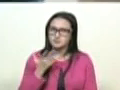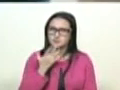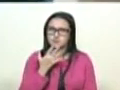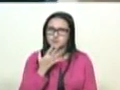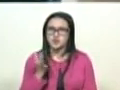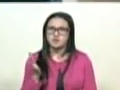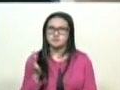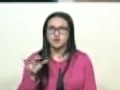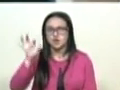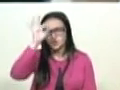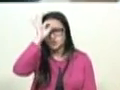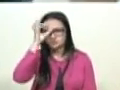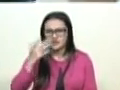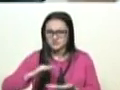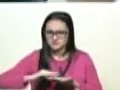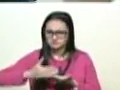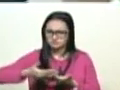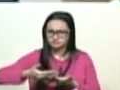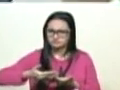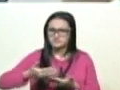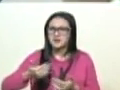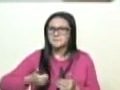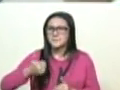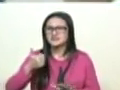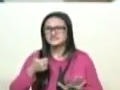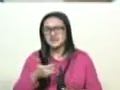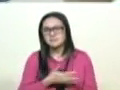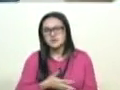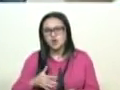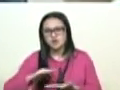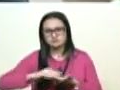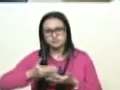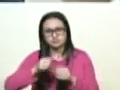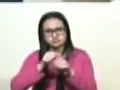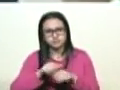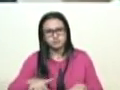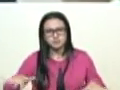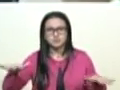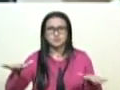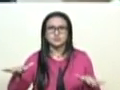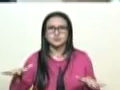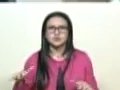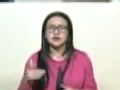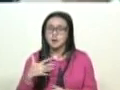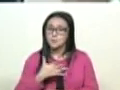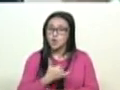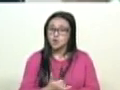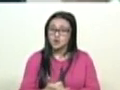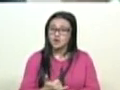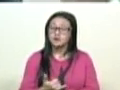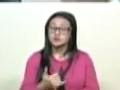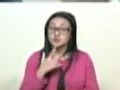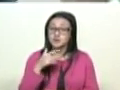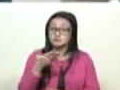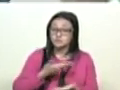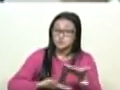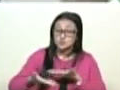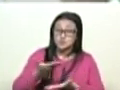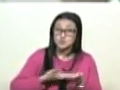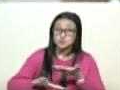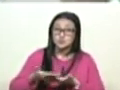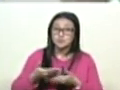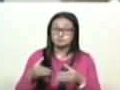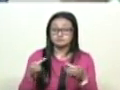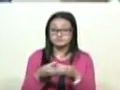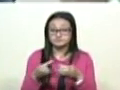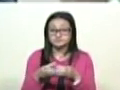no sabe lo que es una canaimita? Si hay más de 6 millones de canaimitas distribuidas. Es un proyecto que surgió de la cooperación de estas comisiones